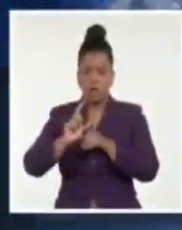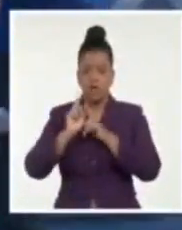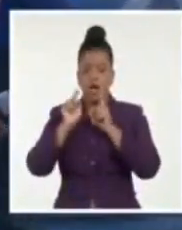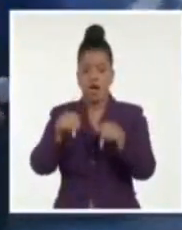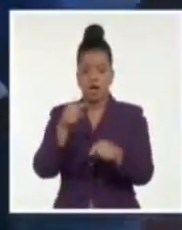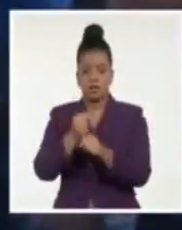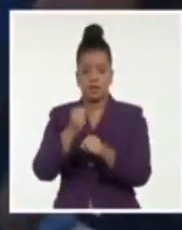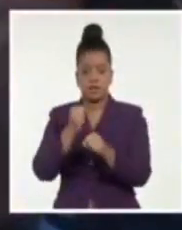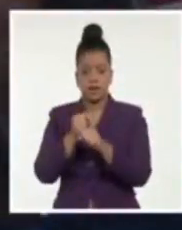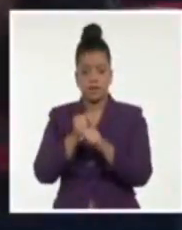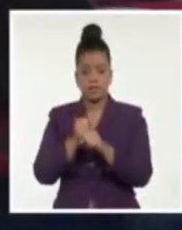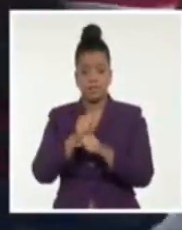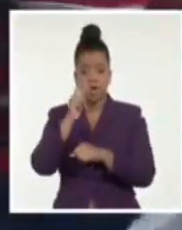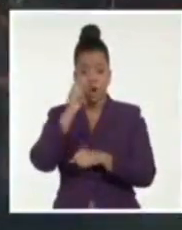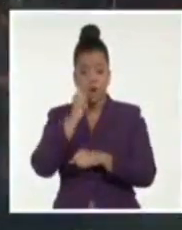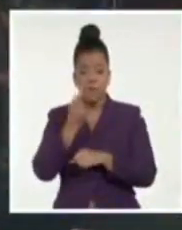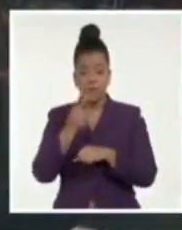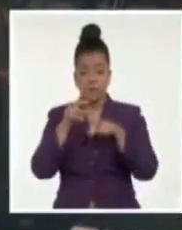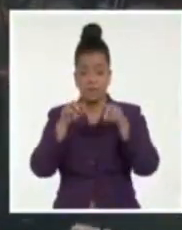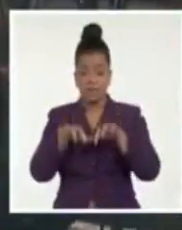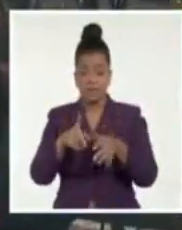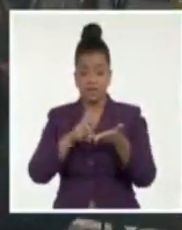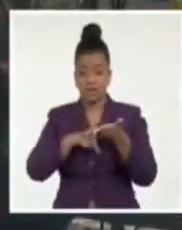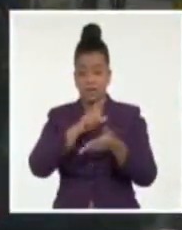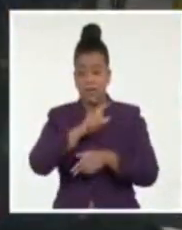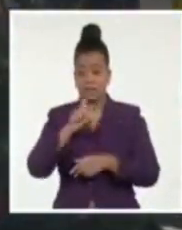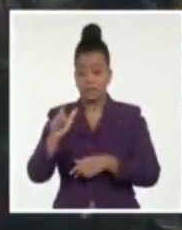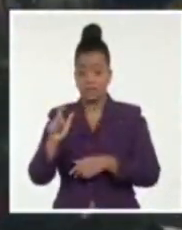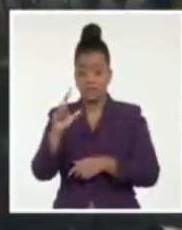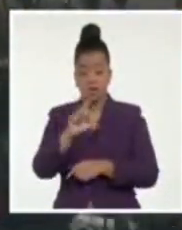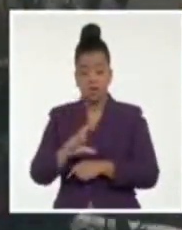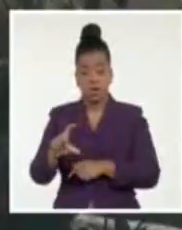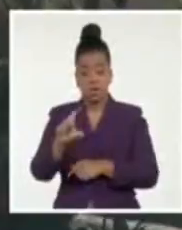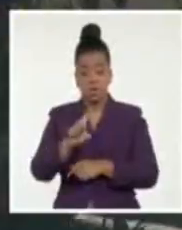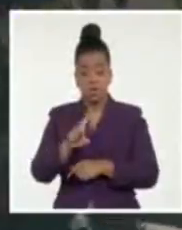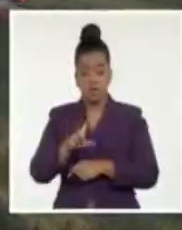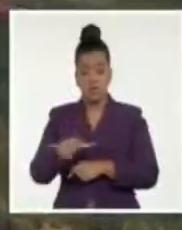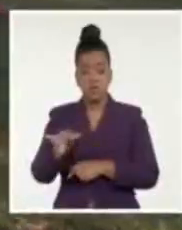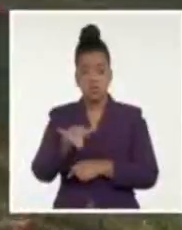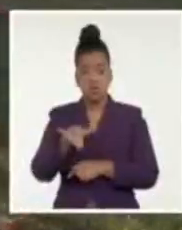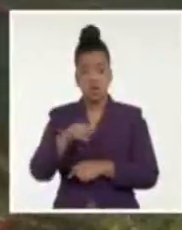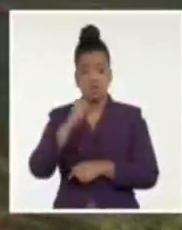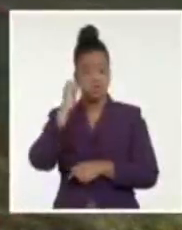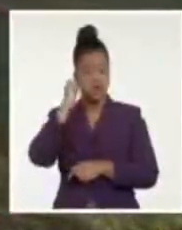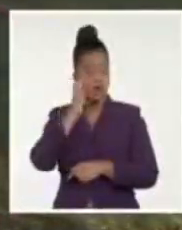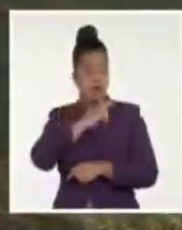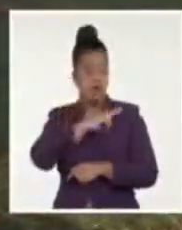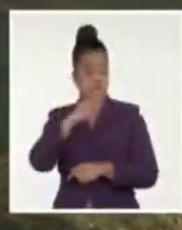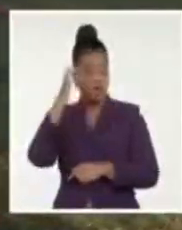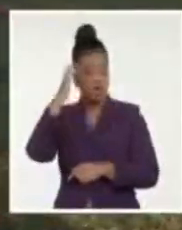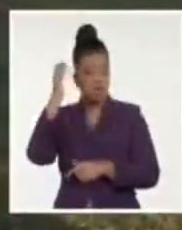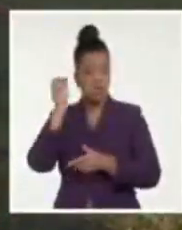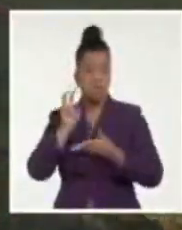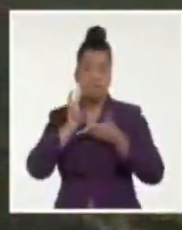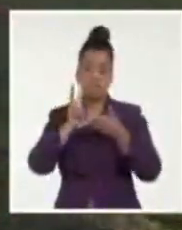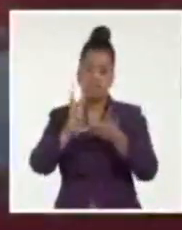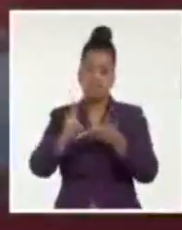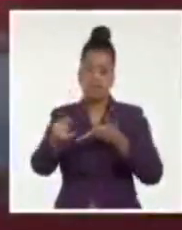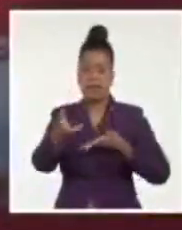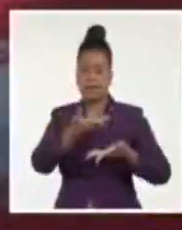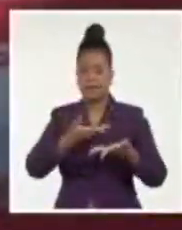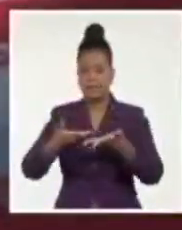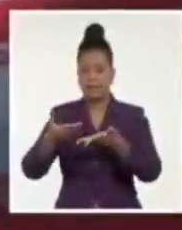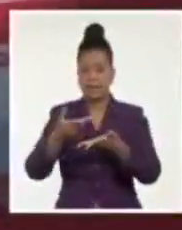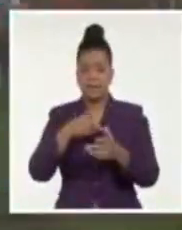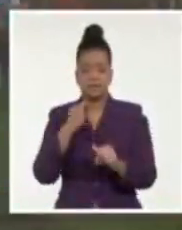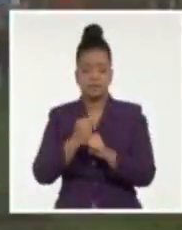primer secretario del partido en la región agramontina, y Yoseili Góngora, gobernadora de Camagüey, se visita e intercambia sistemáticamente